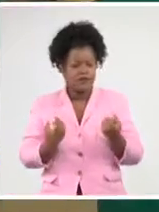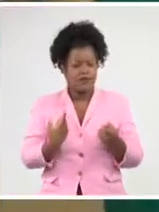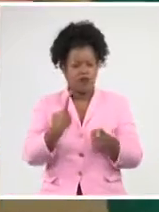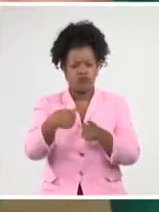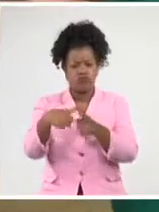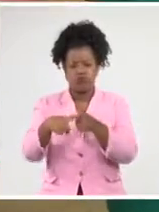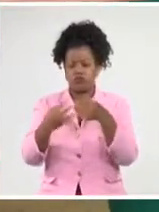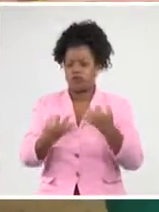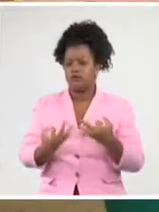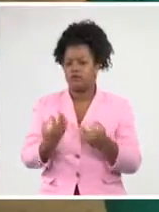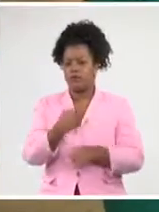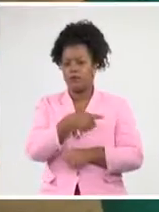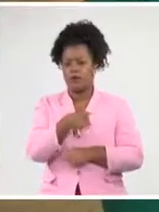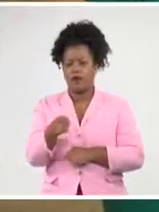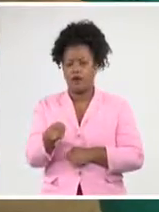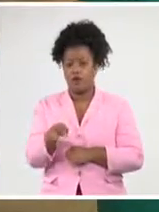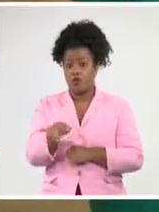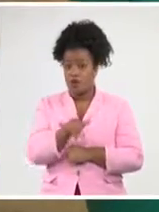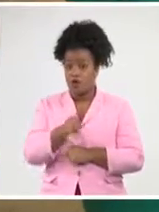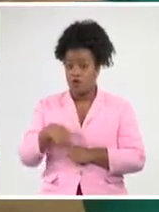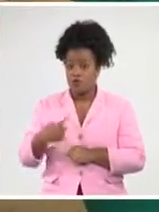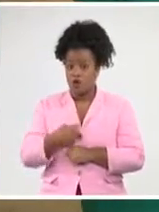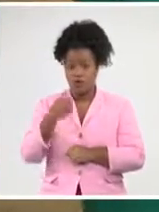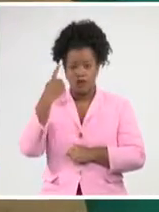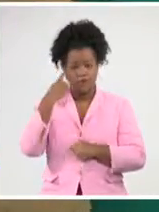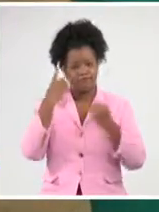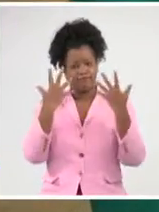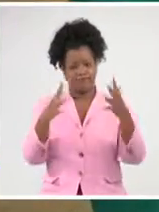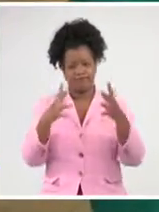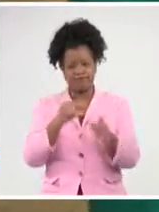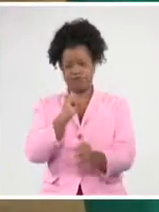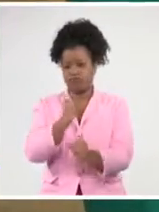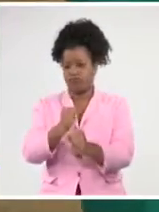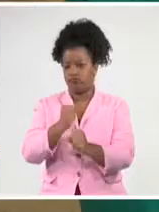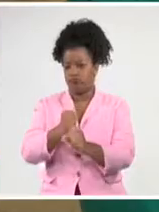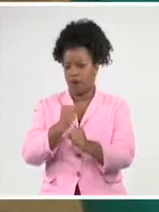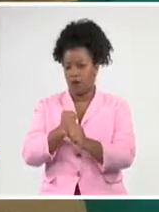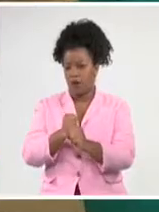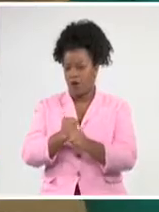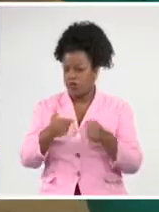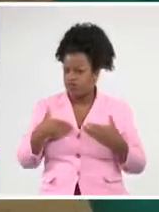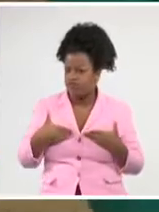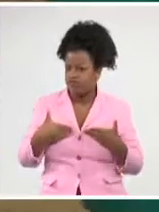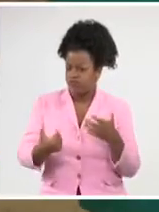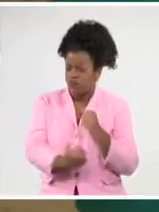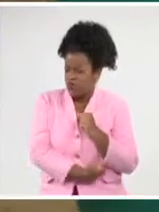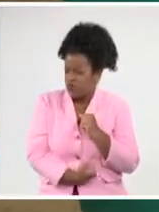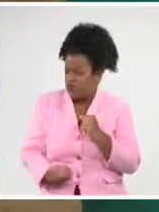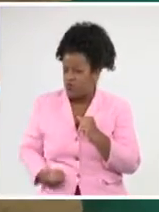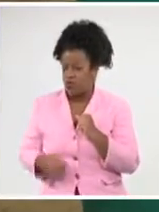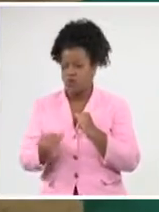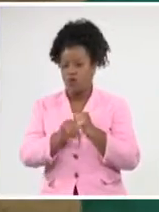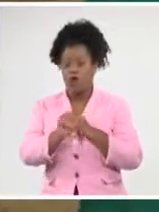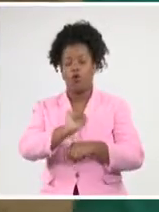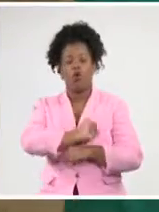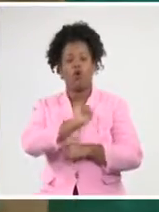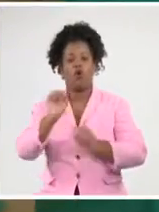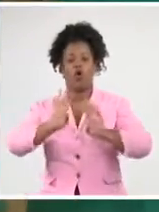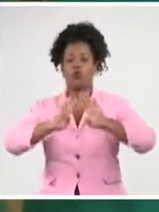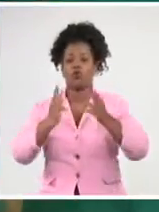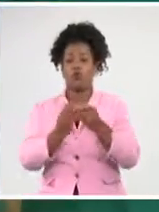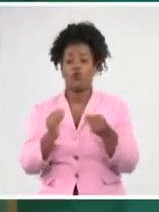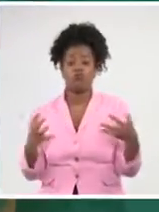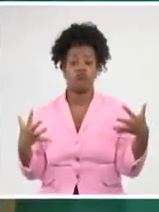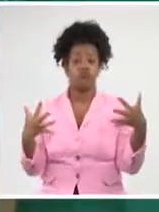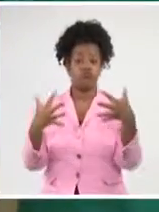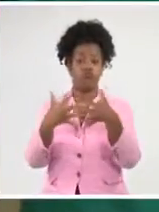ellos. Y por eso también les reconocemos esas funciones que ellos han hecho, con un tremendo sacrificio también, para lograr que todos juntos, como decía